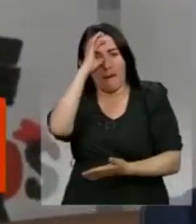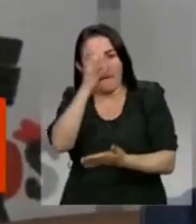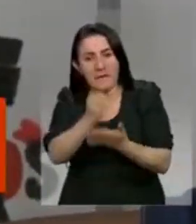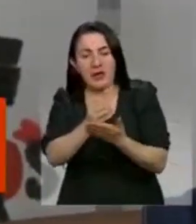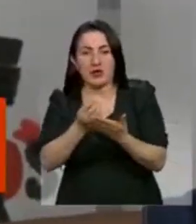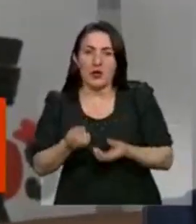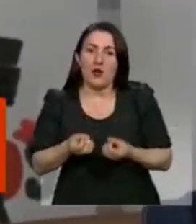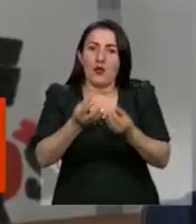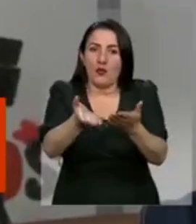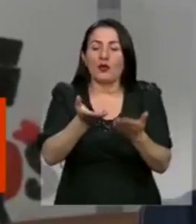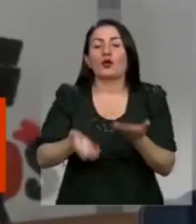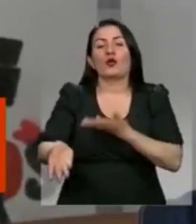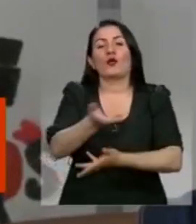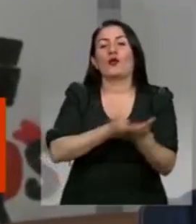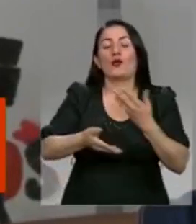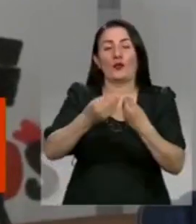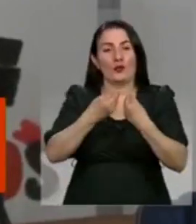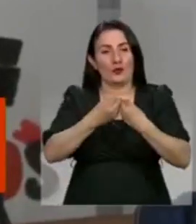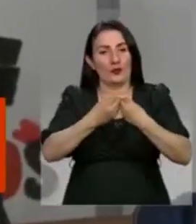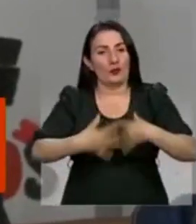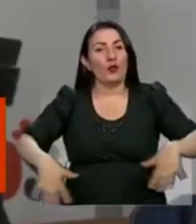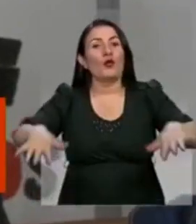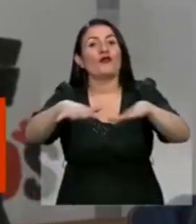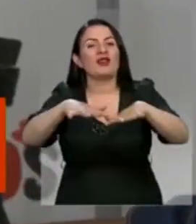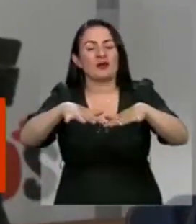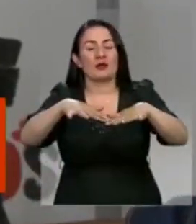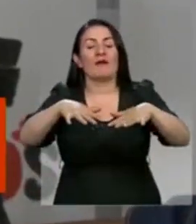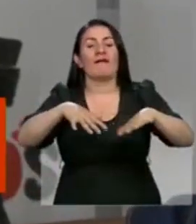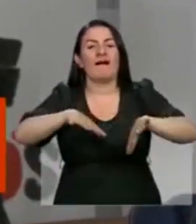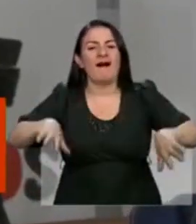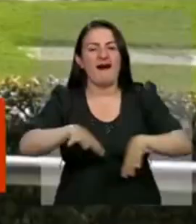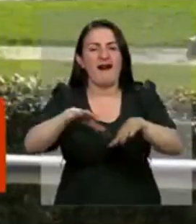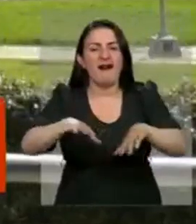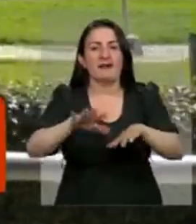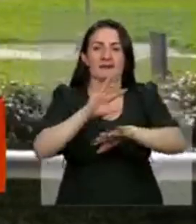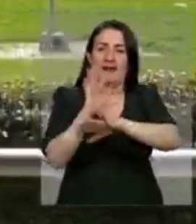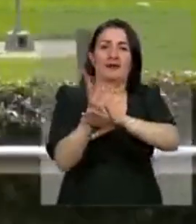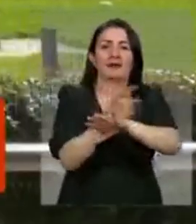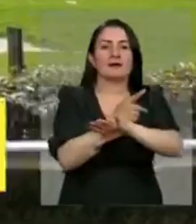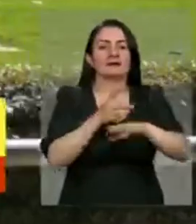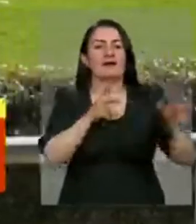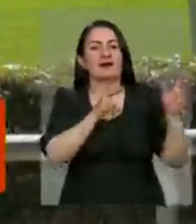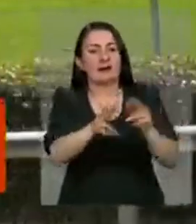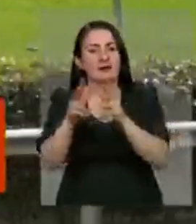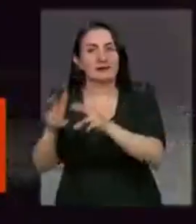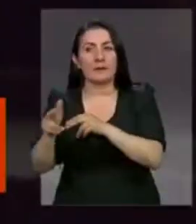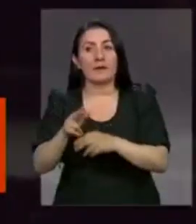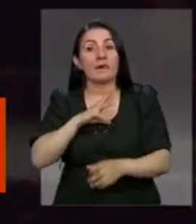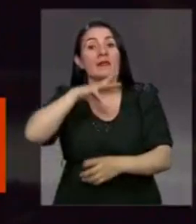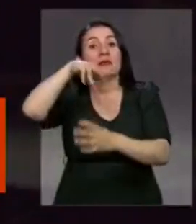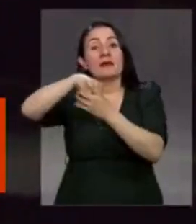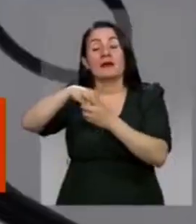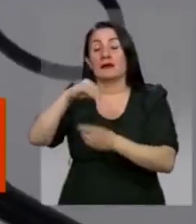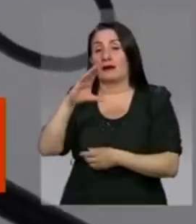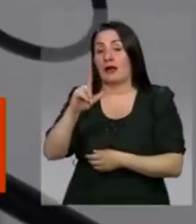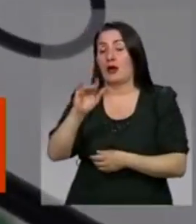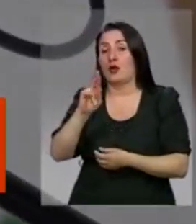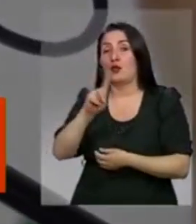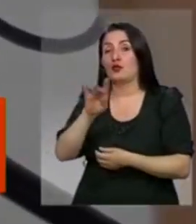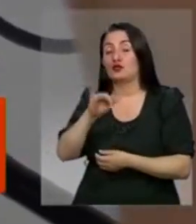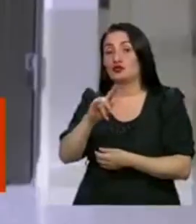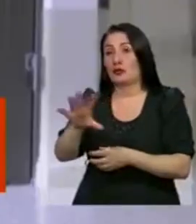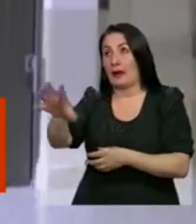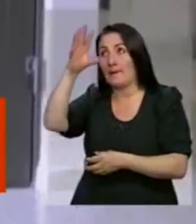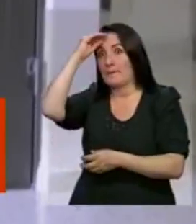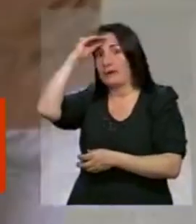vista y podamos llegar al público como realizadores y como artistas audiovisuales. El claustro, que mezcla lo aprendido en el